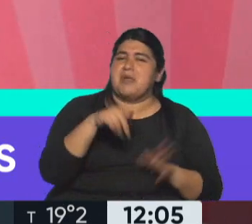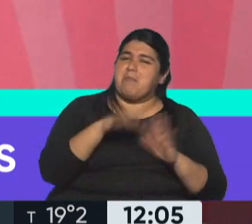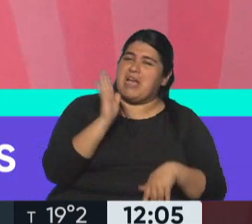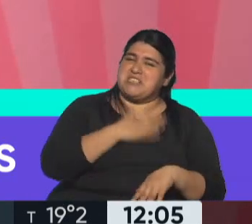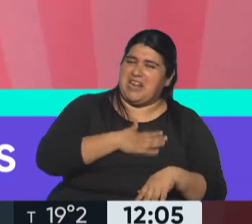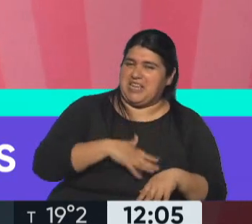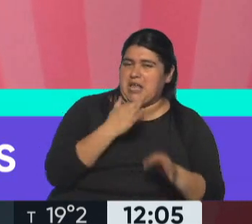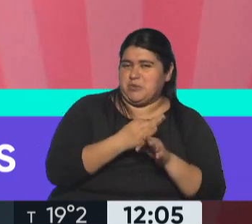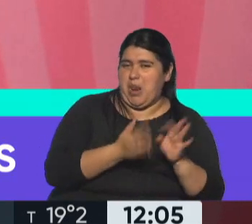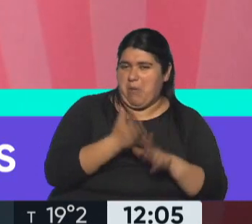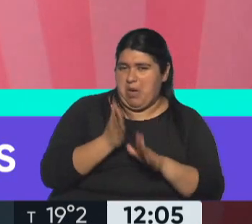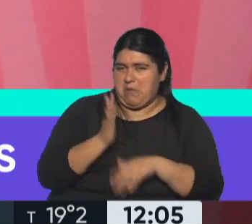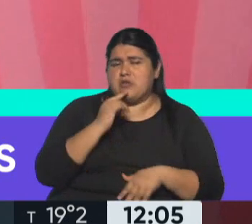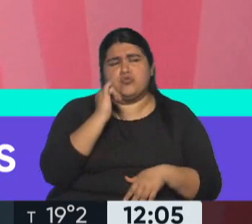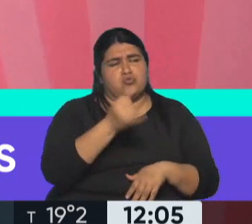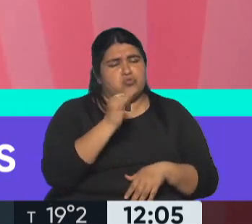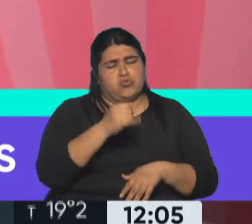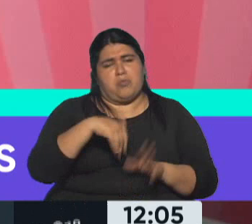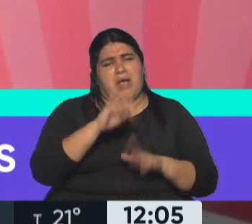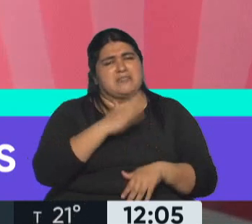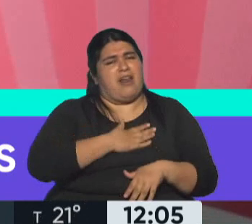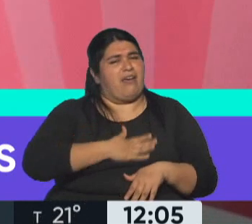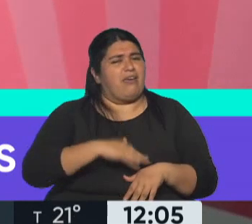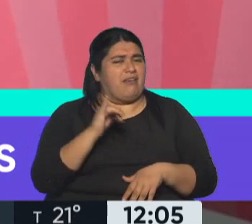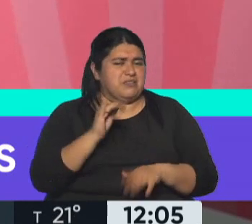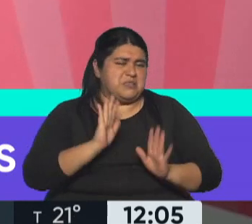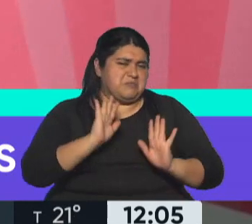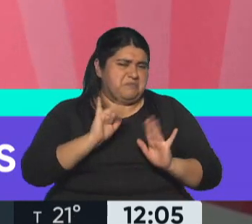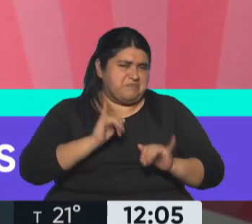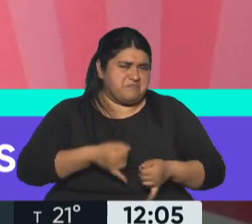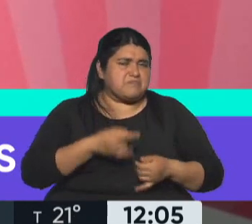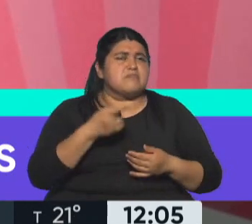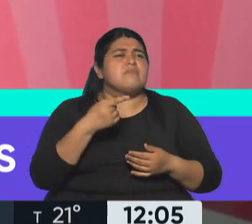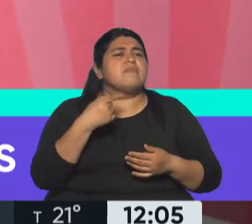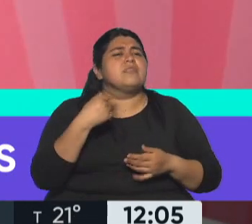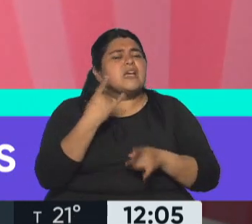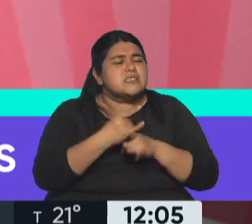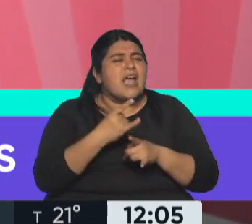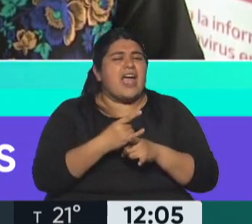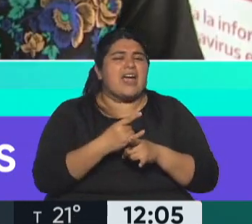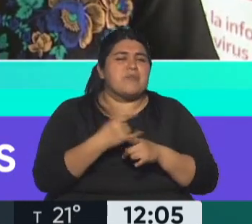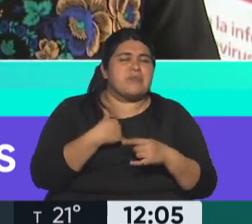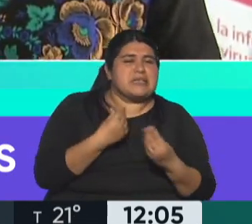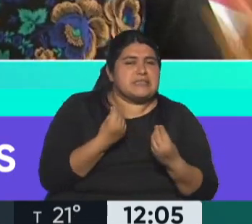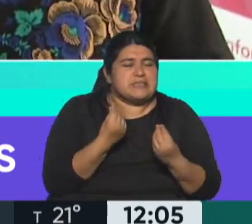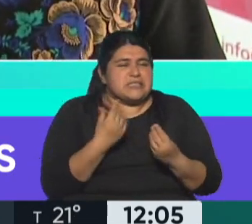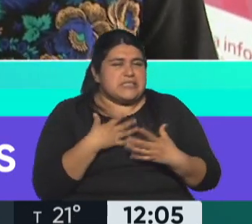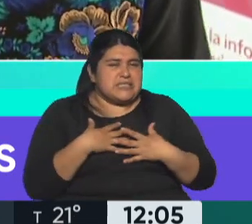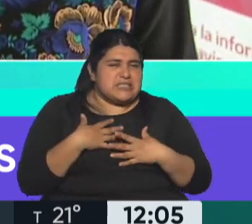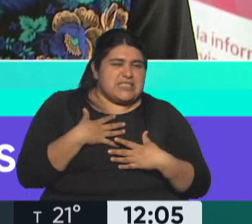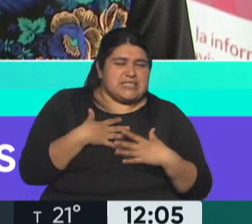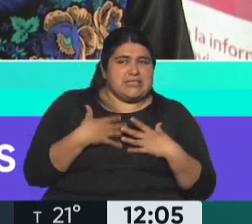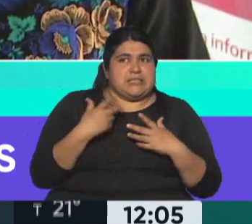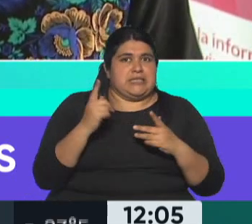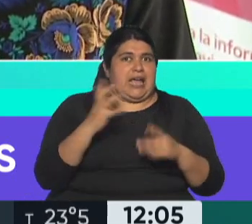vayan al colegio. Sí, definitivamente. Nada, uno siempre tiene como ese miedito desde que arrancaron